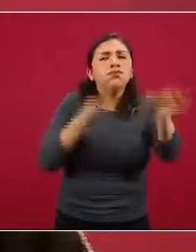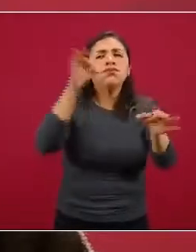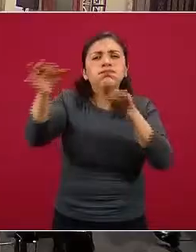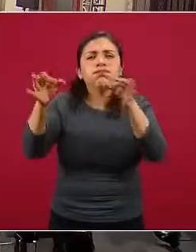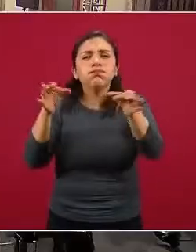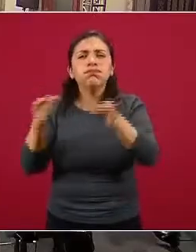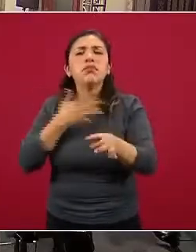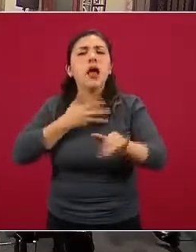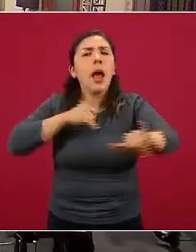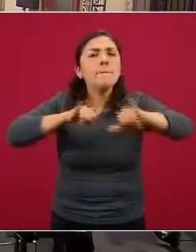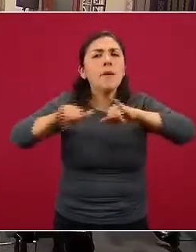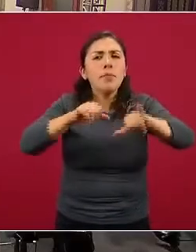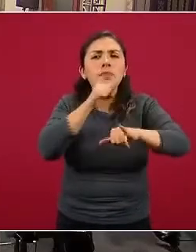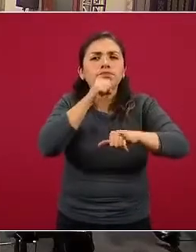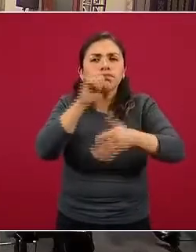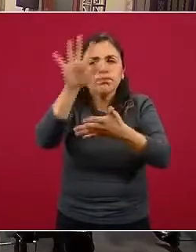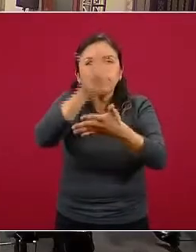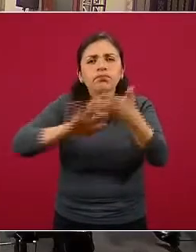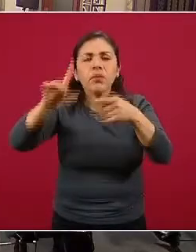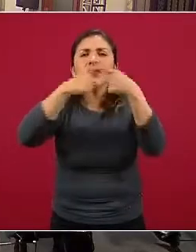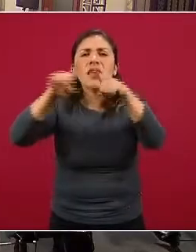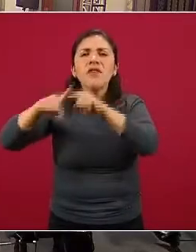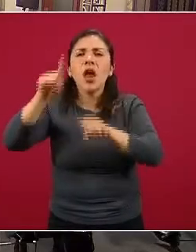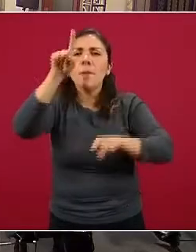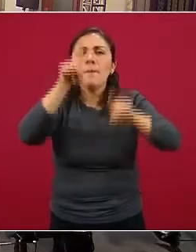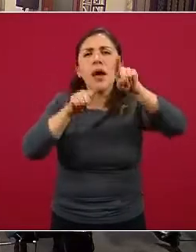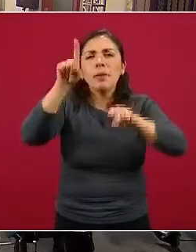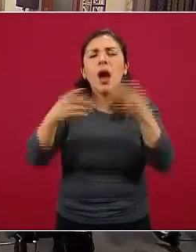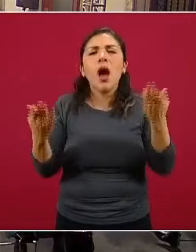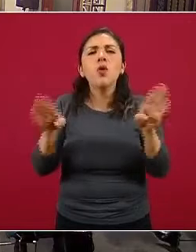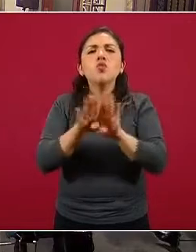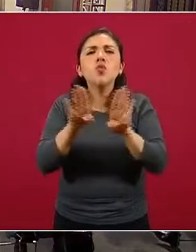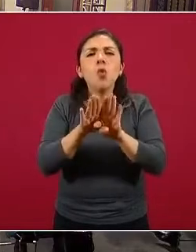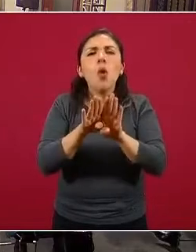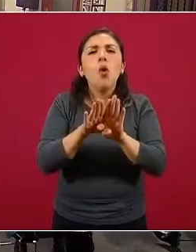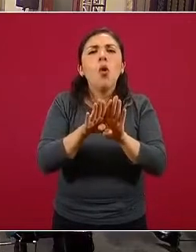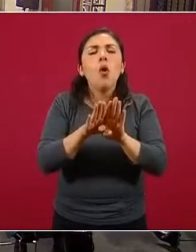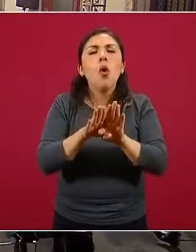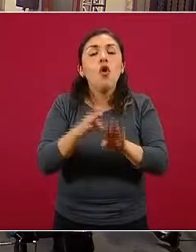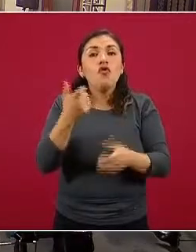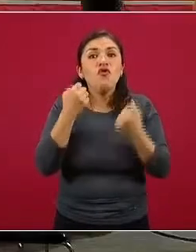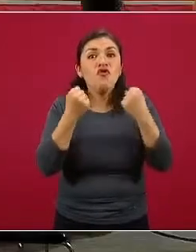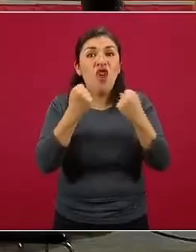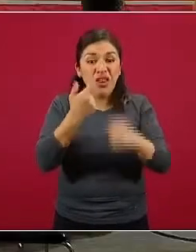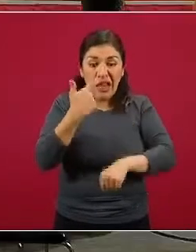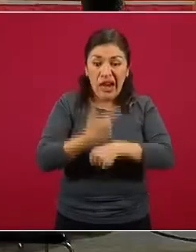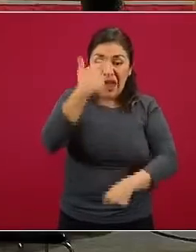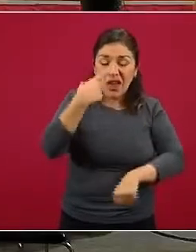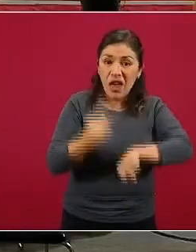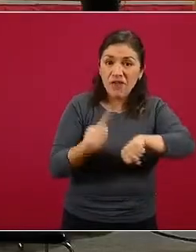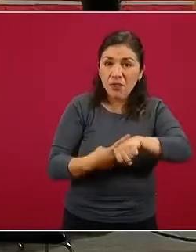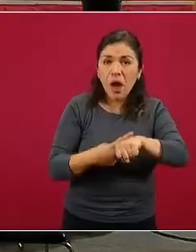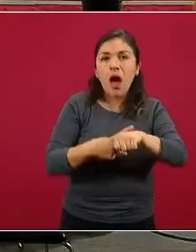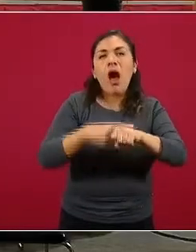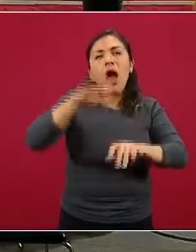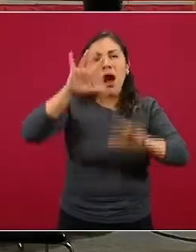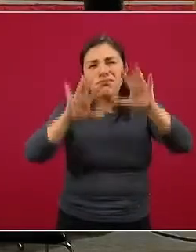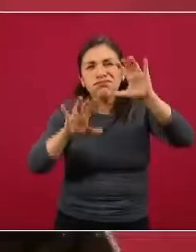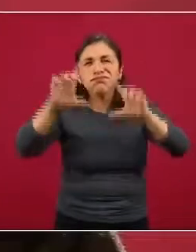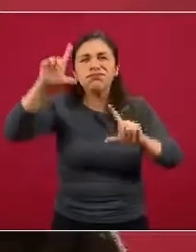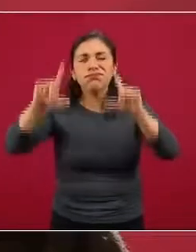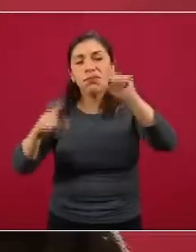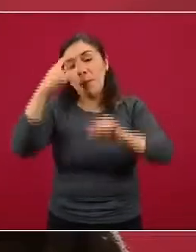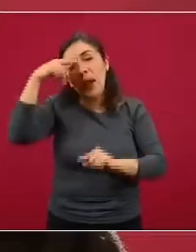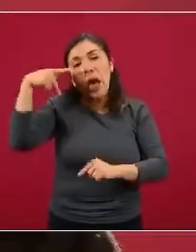mapa municipal que muestra distintos índices de intensidad de la epidemia para el